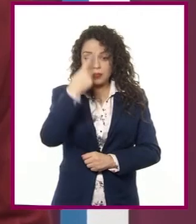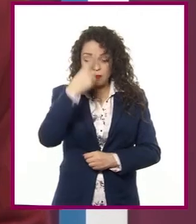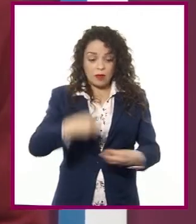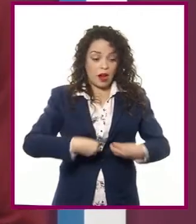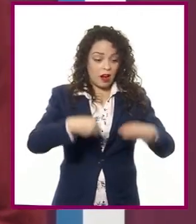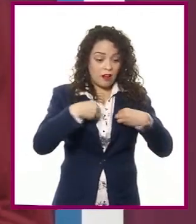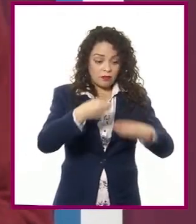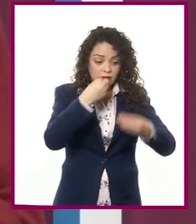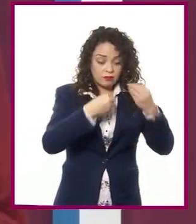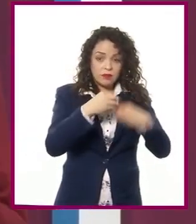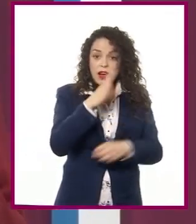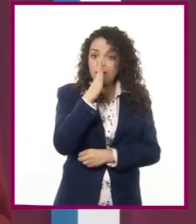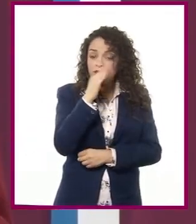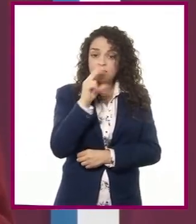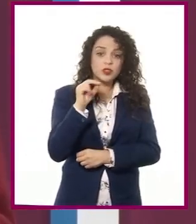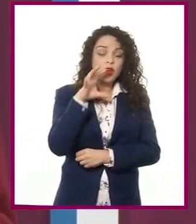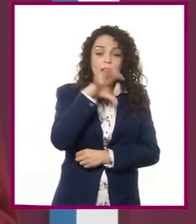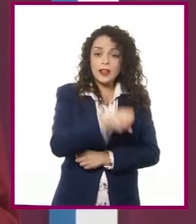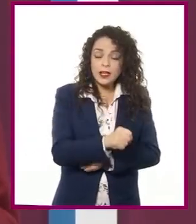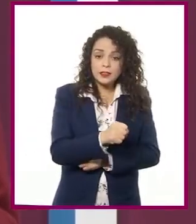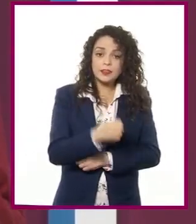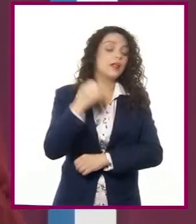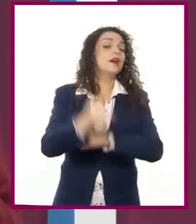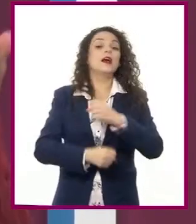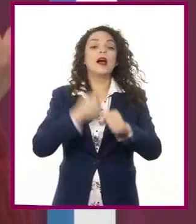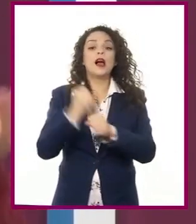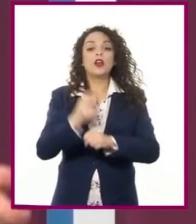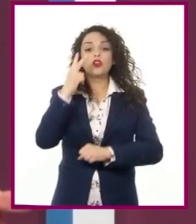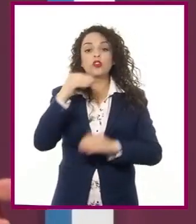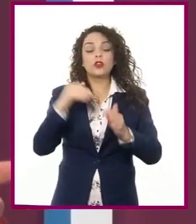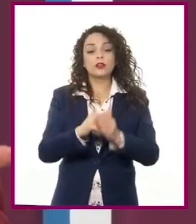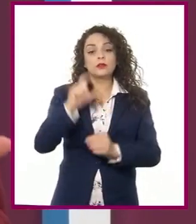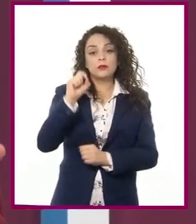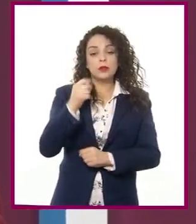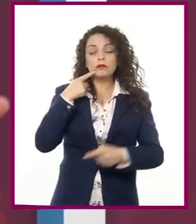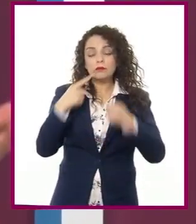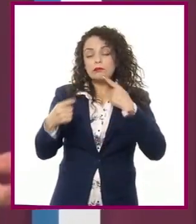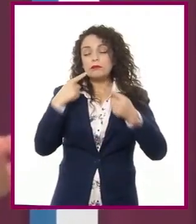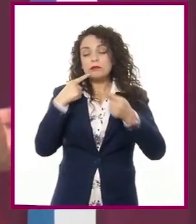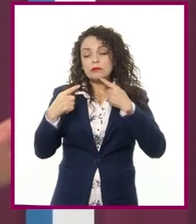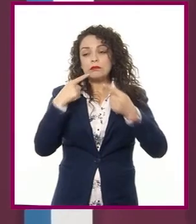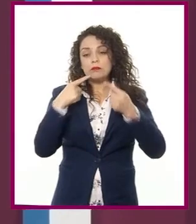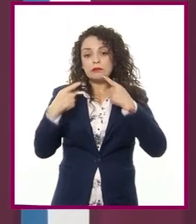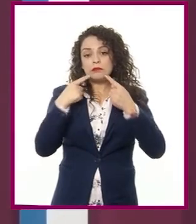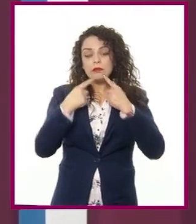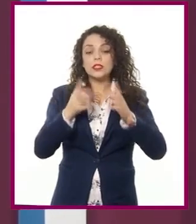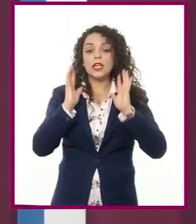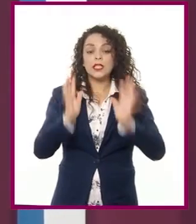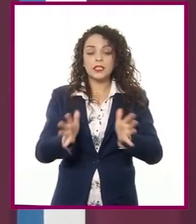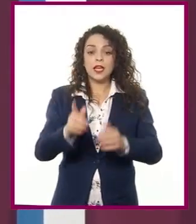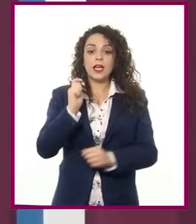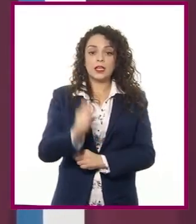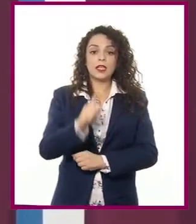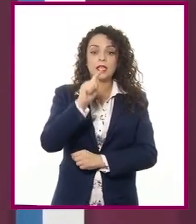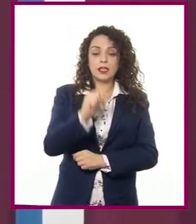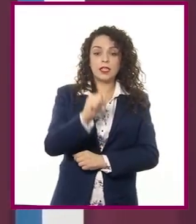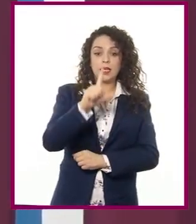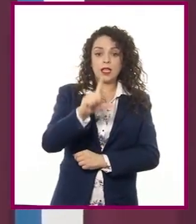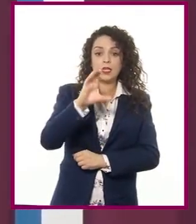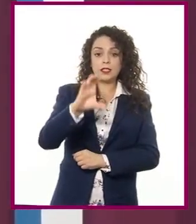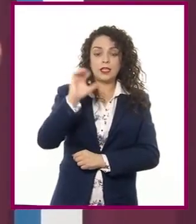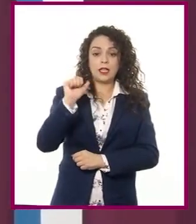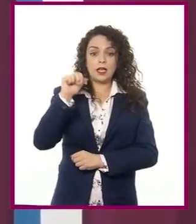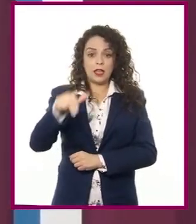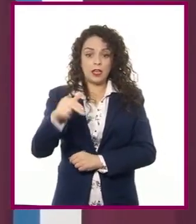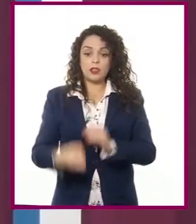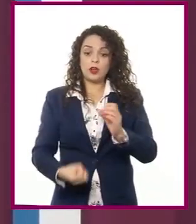subsistir. En 2020, tras un par de años de negociación, fue formalmente sustituido el TLCAN por un